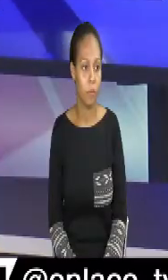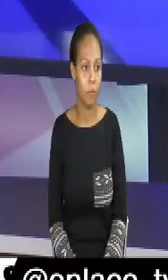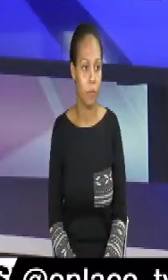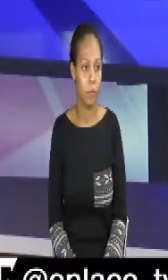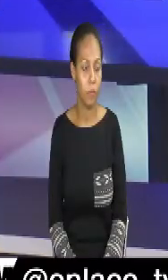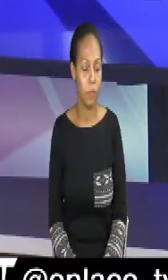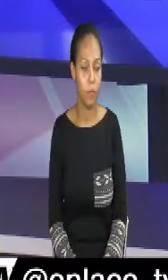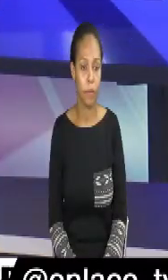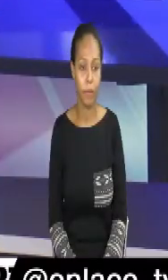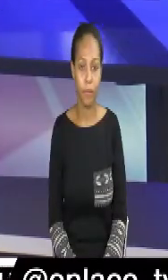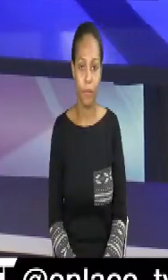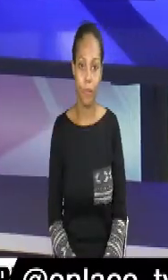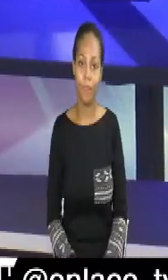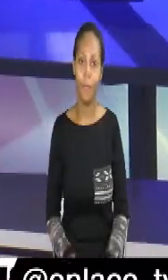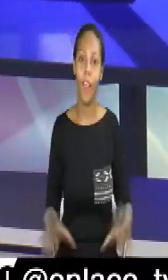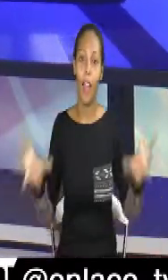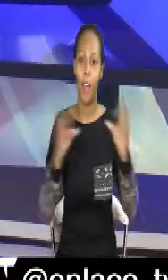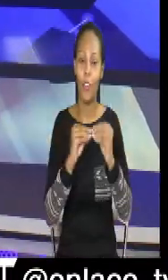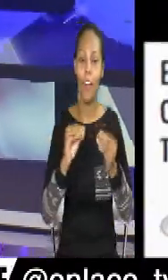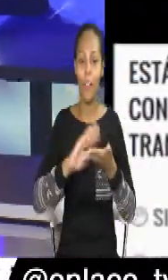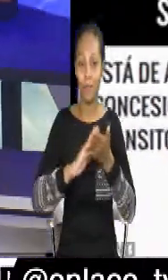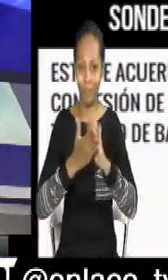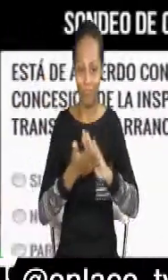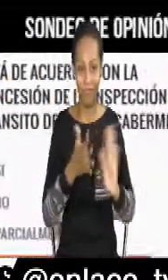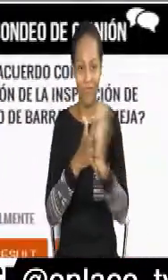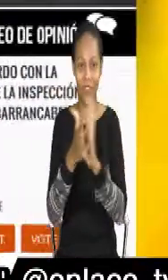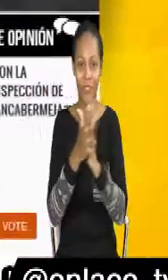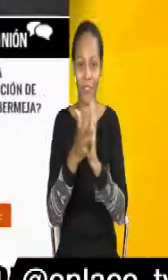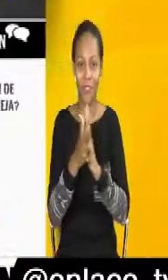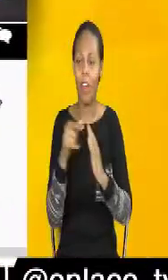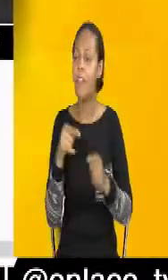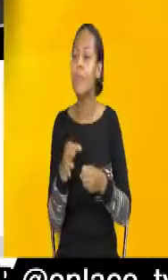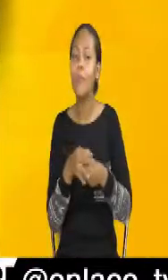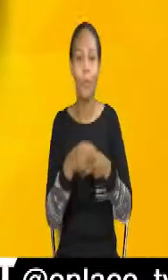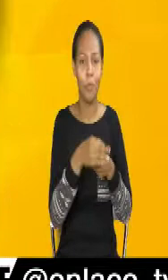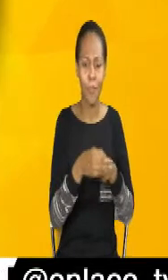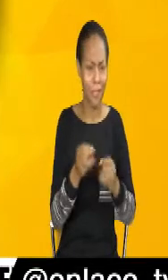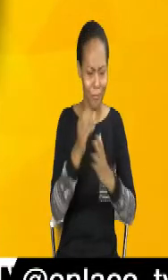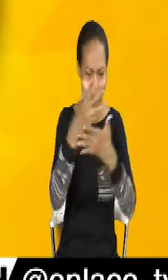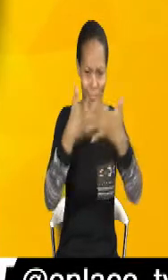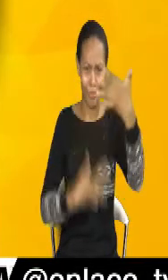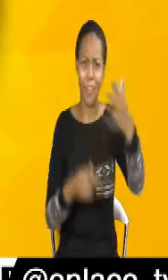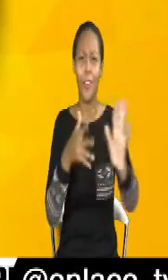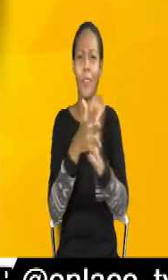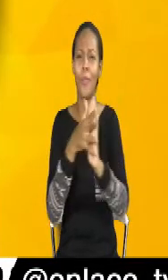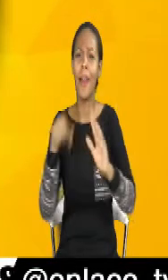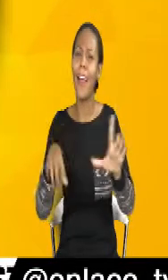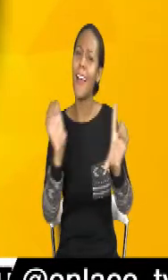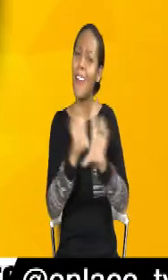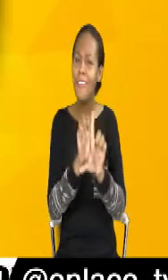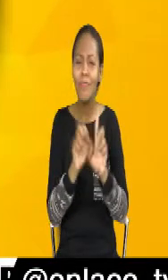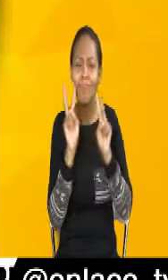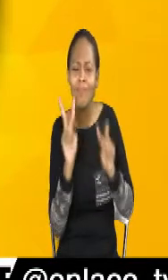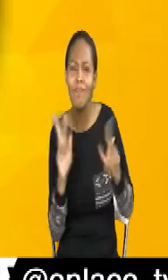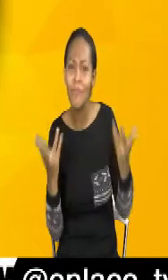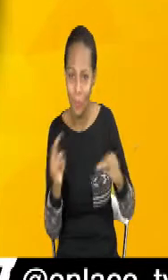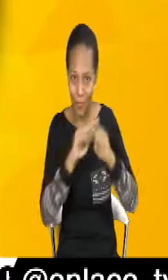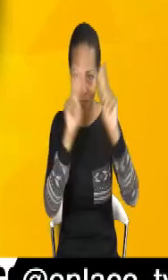Seguimos llevando a nuestra comunidad el acontecer de la ciudad y región. Esta y otras informaciones de Enlace Noticias las puede hallar en nuestra página